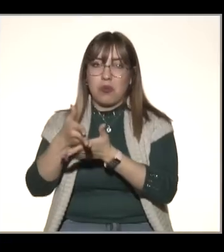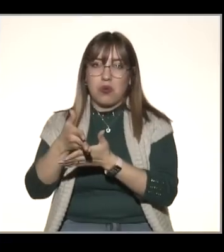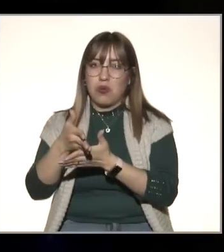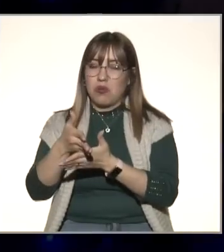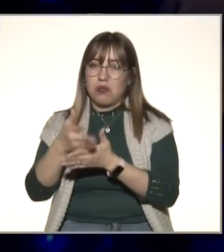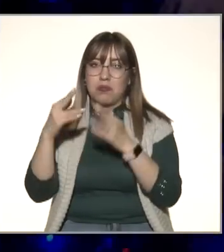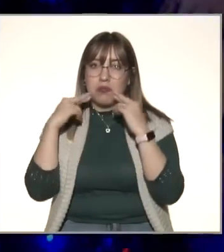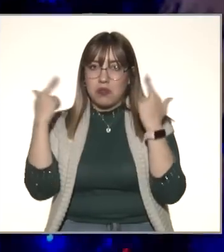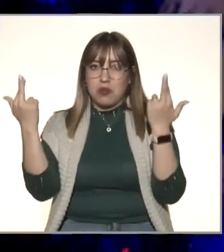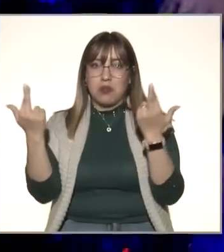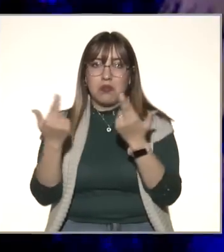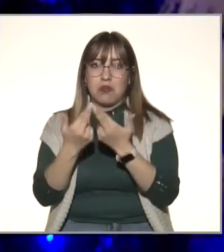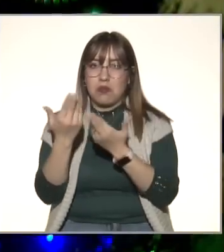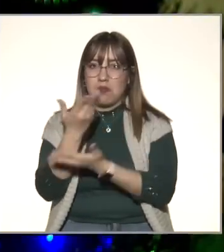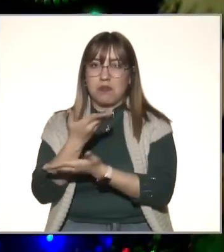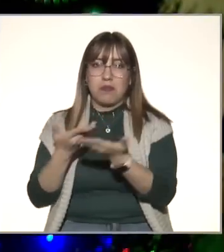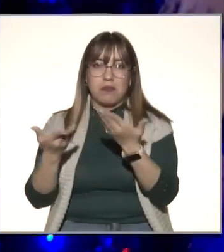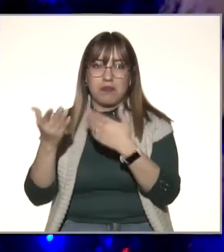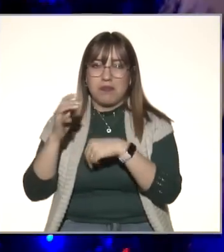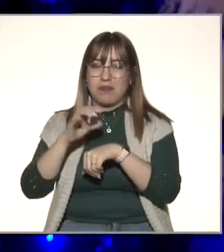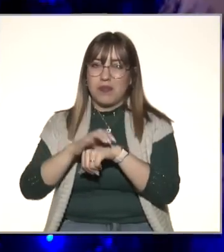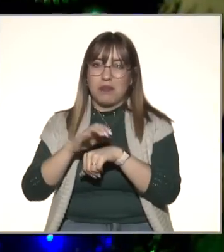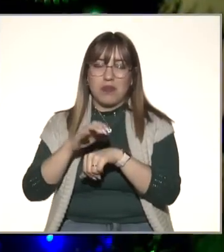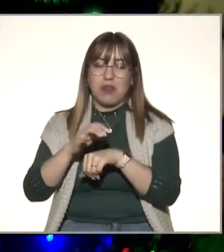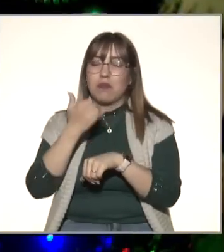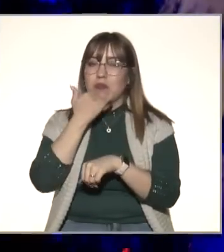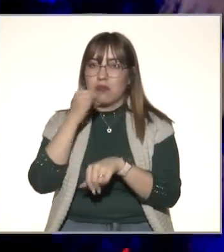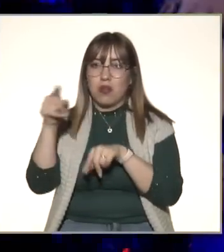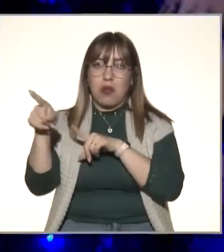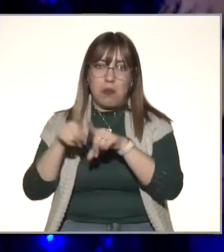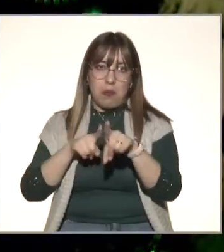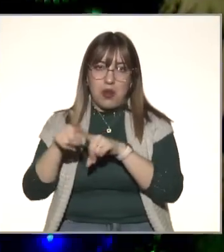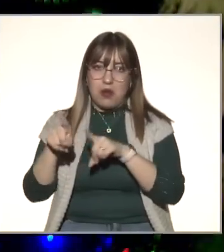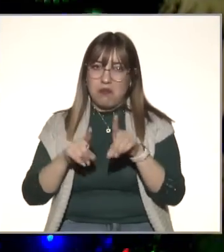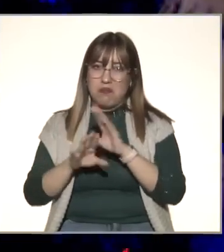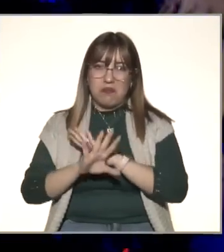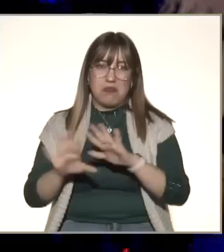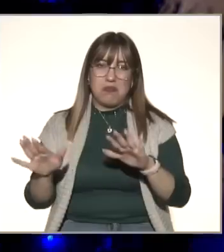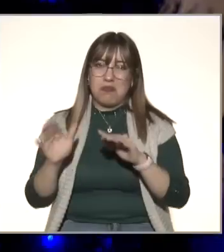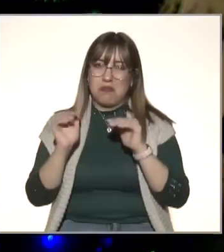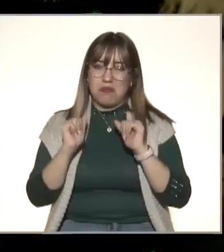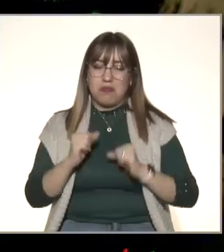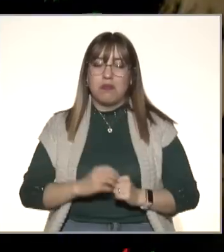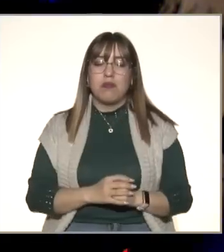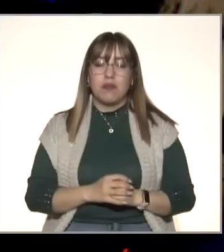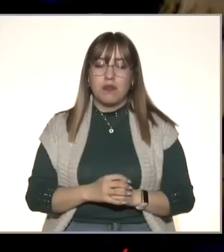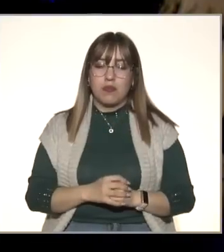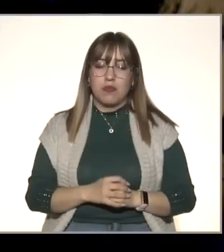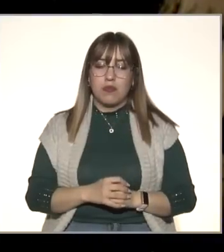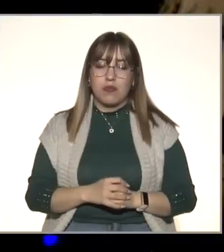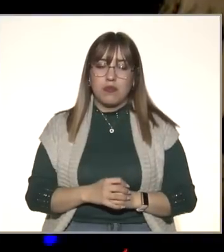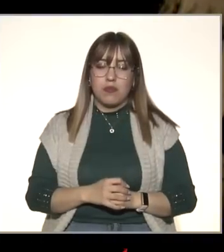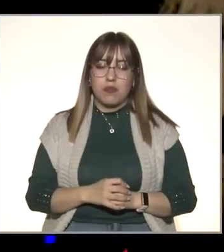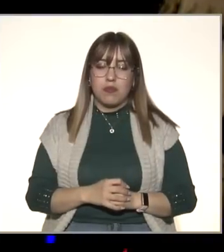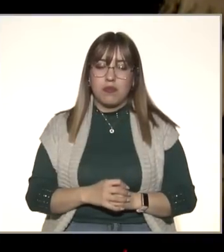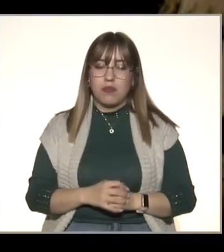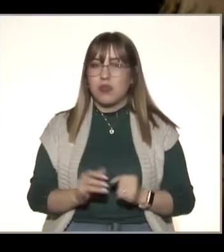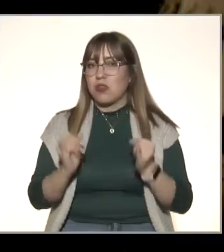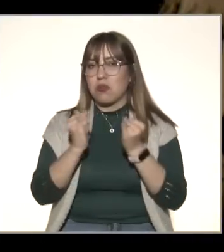a algunos de mis hermanos. Sí, las fiestas decembrinas se acabaron a partir de